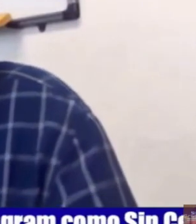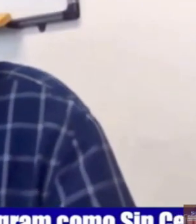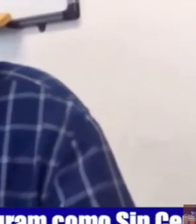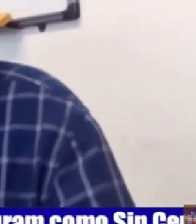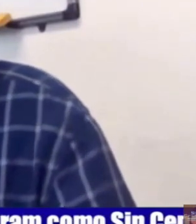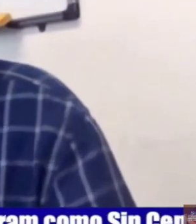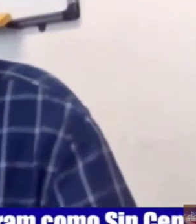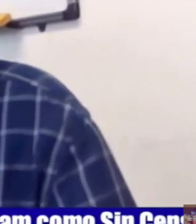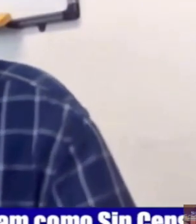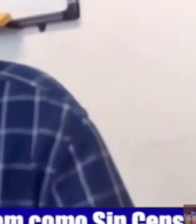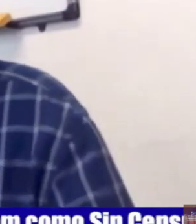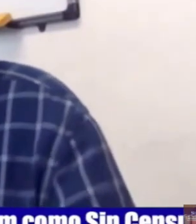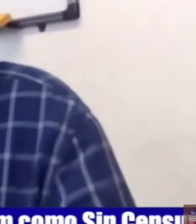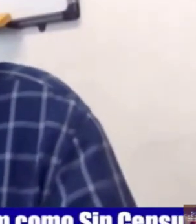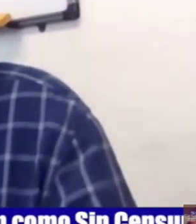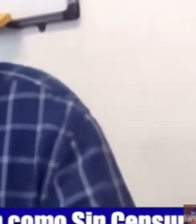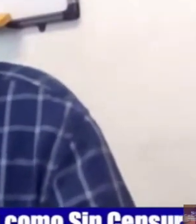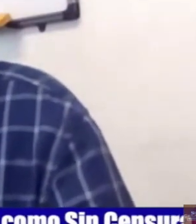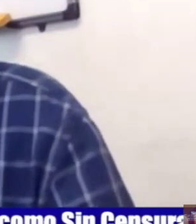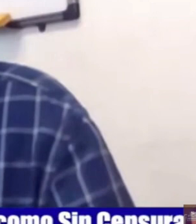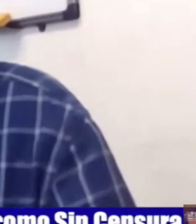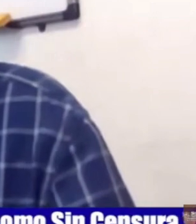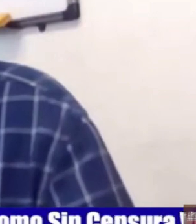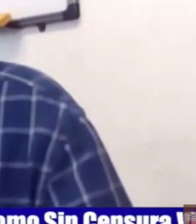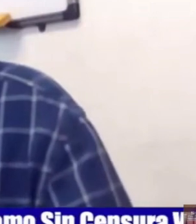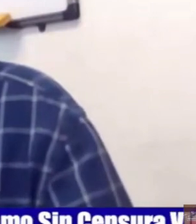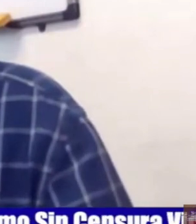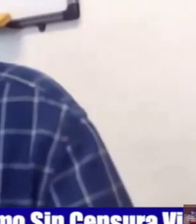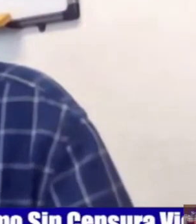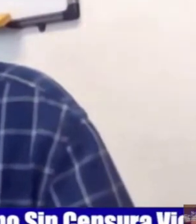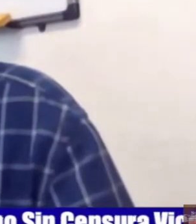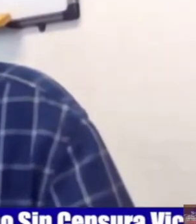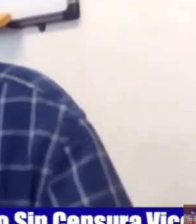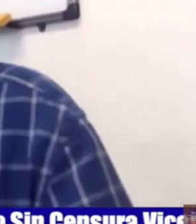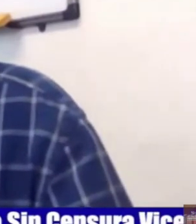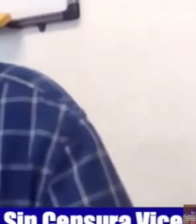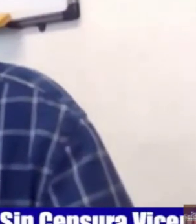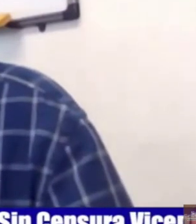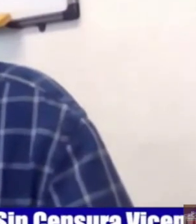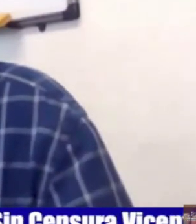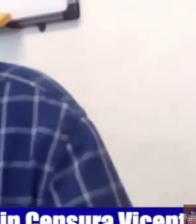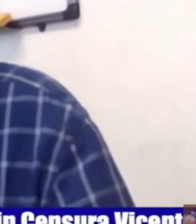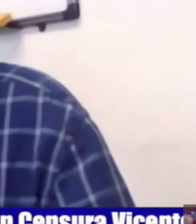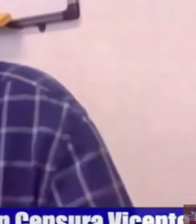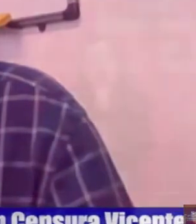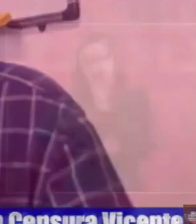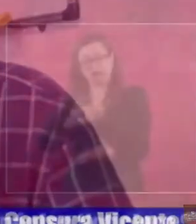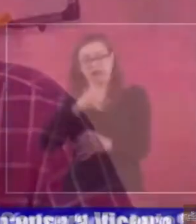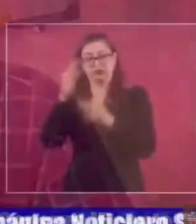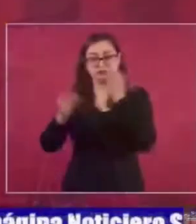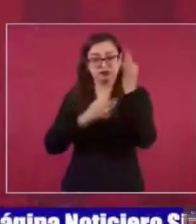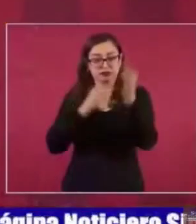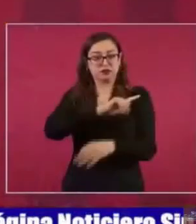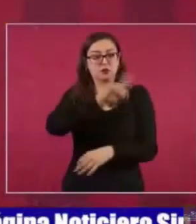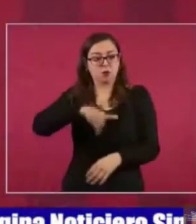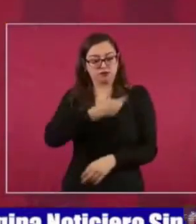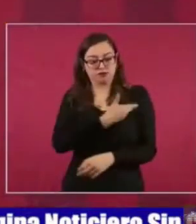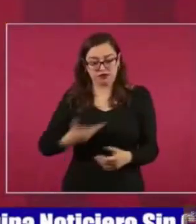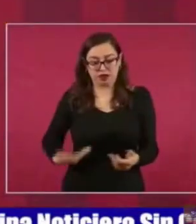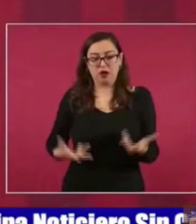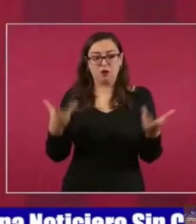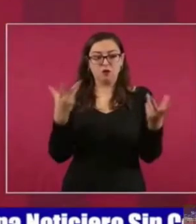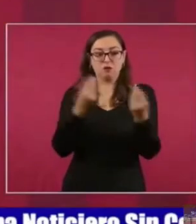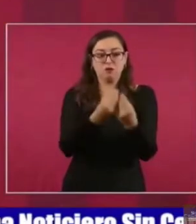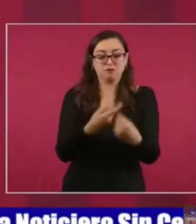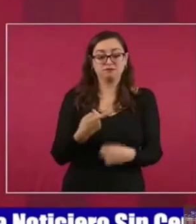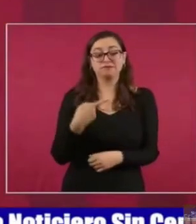porque lo que dice no es menor, y hay que escucharles. Es alguien que salió del gabinete, es alguien que es parte de la 4T. Hay que escuchar